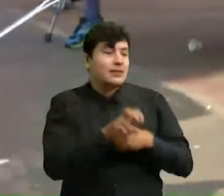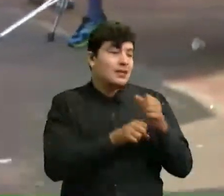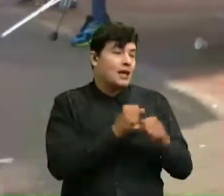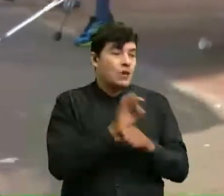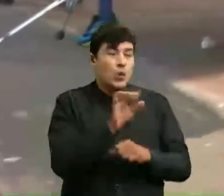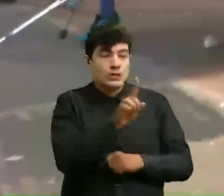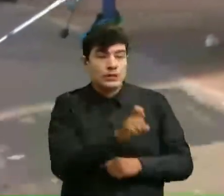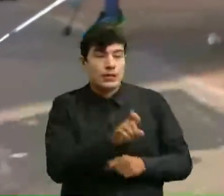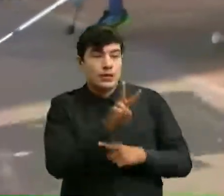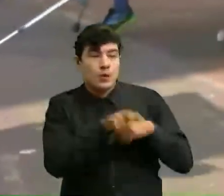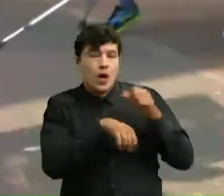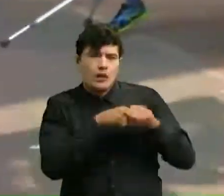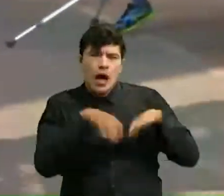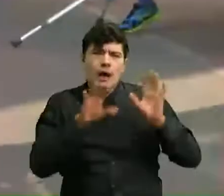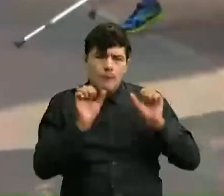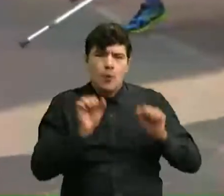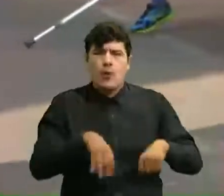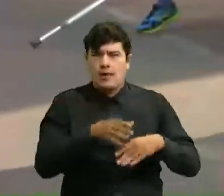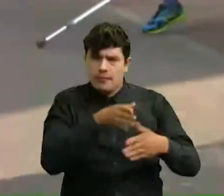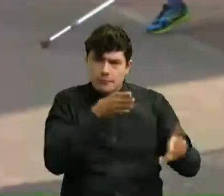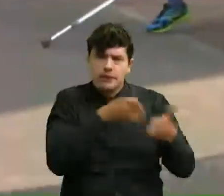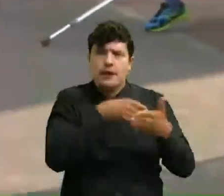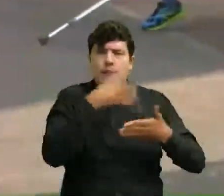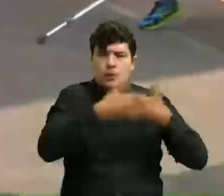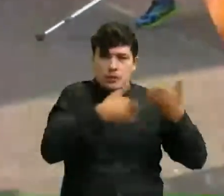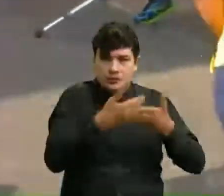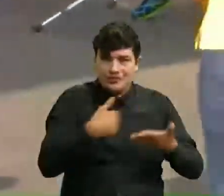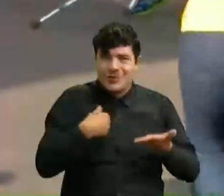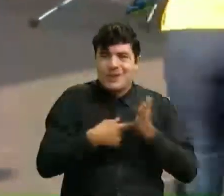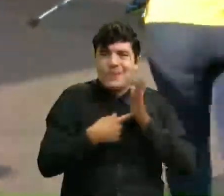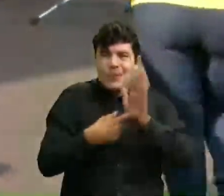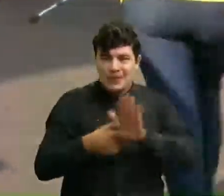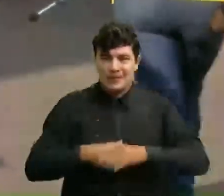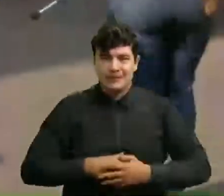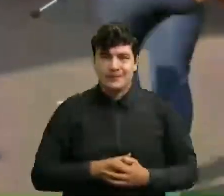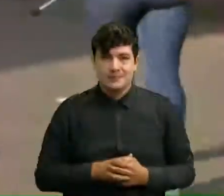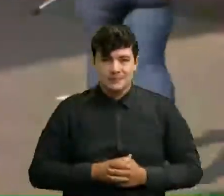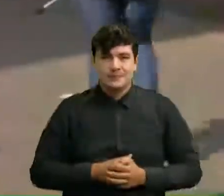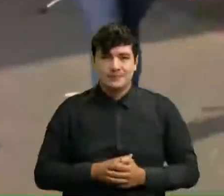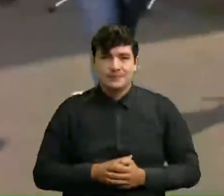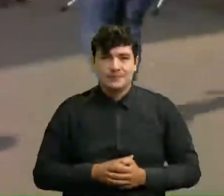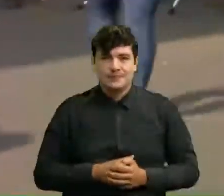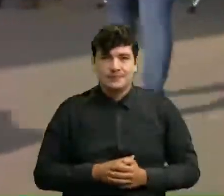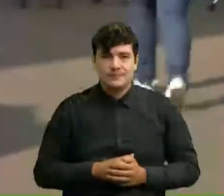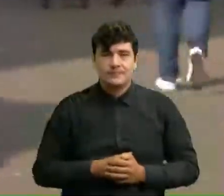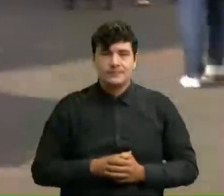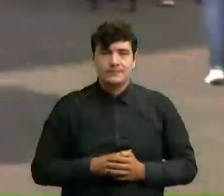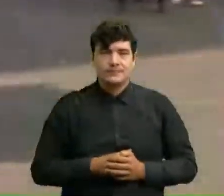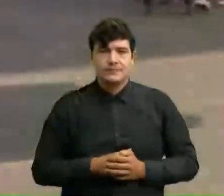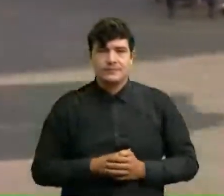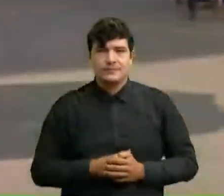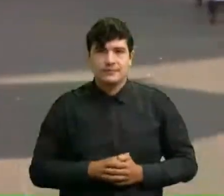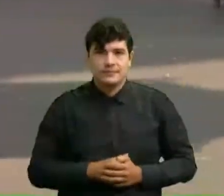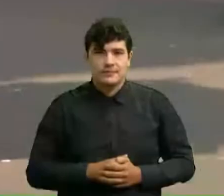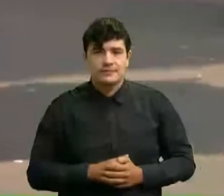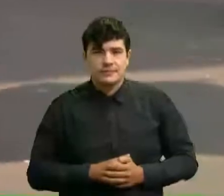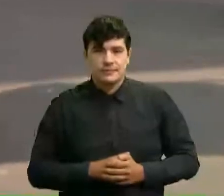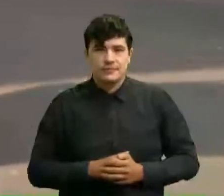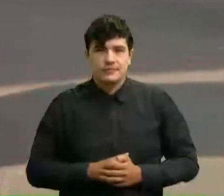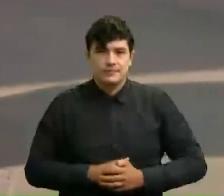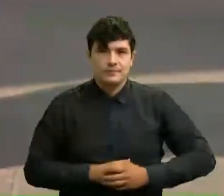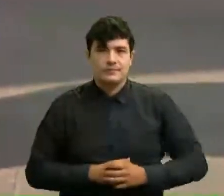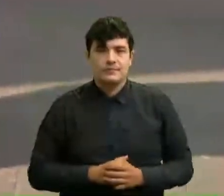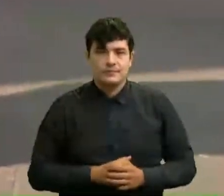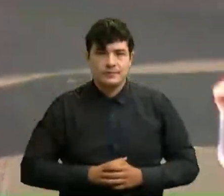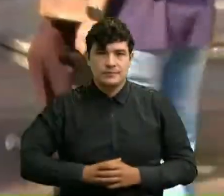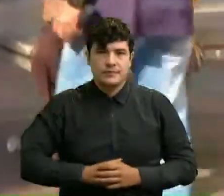puede hacer a través de un proceso. Aquí le muestro a los televidentes lo siguiente. Una persona se puede afiliar a